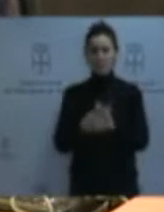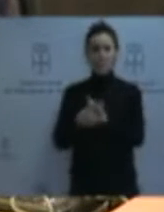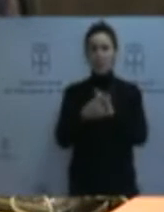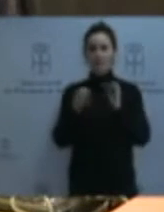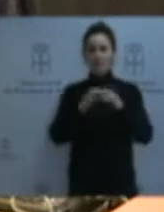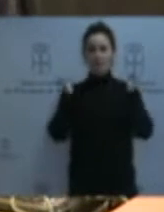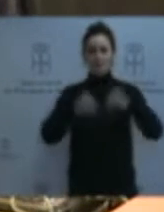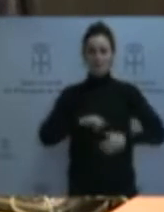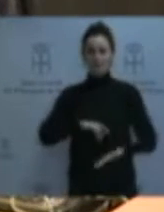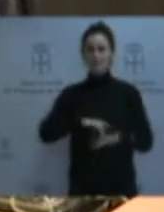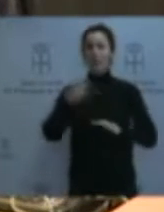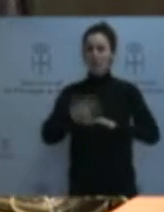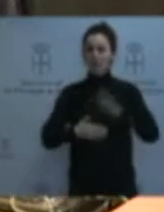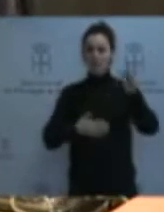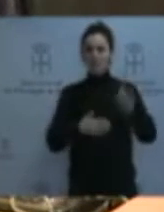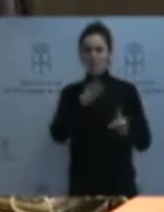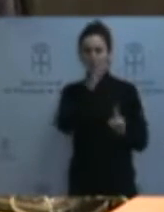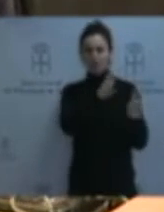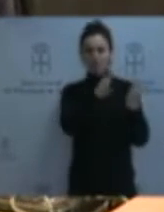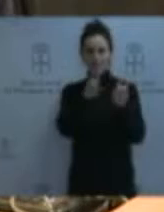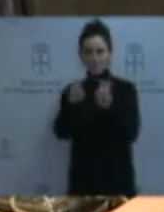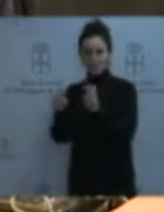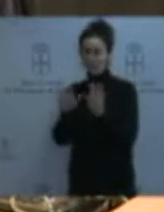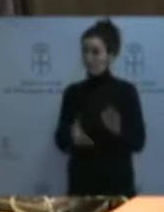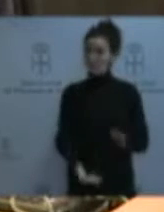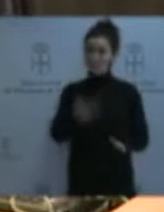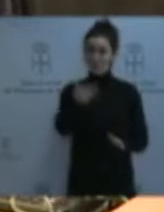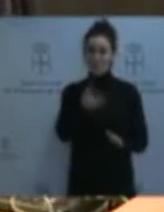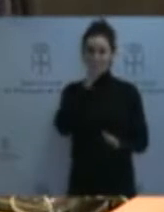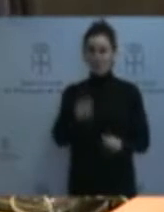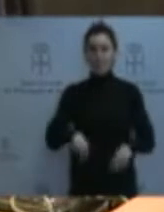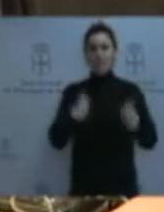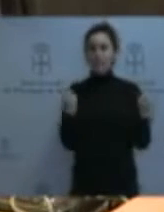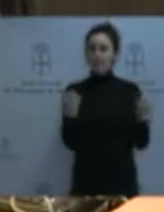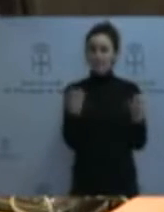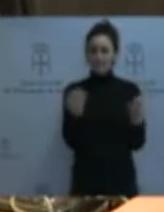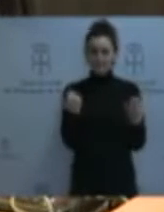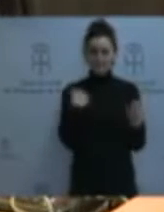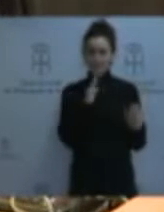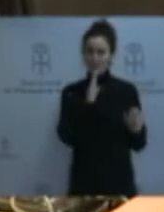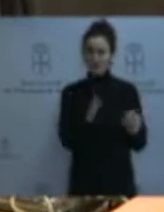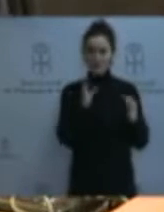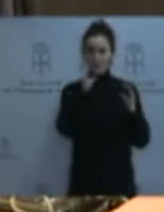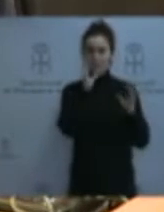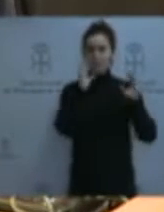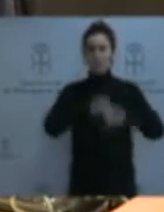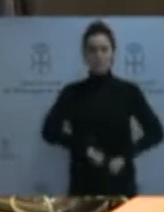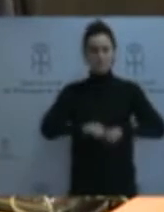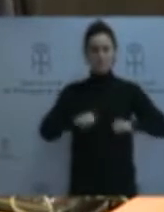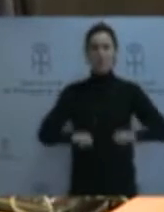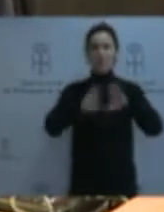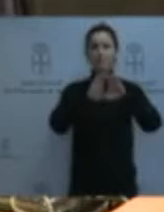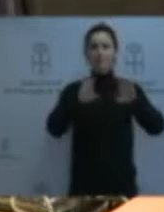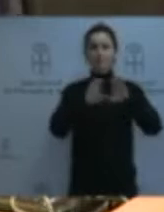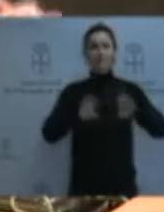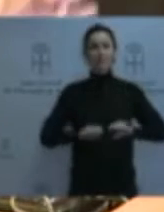sí, porque son muchas las cuestiones a abordar, pero muy relevante, porque parece que permitirá ya de mano de partida la consolidación de empleo público para cientos